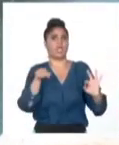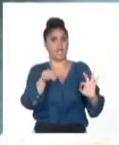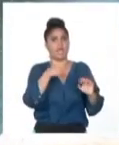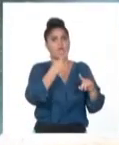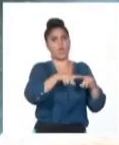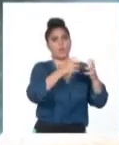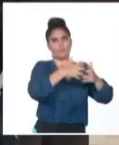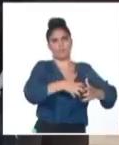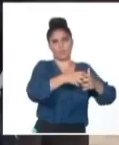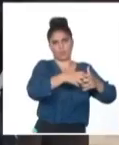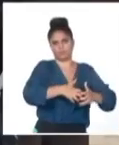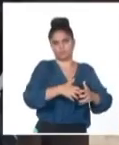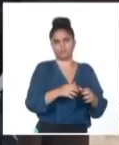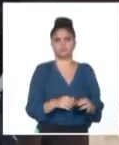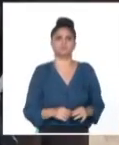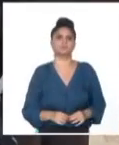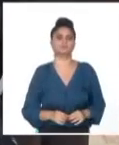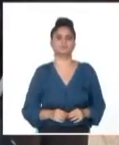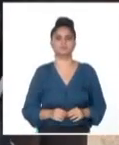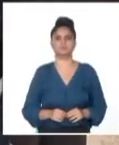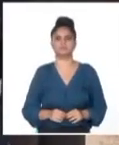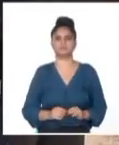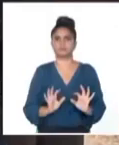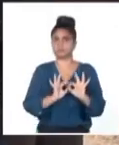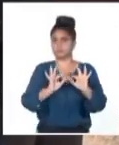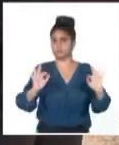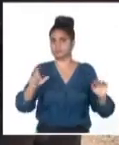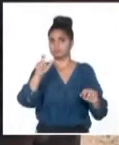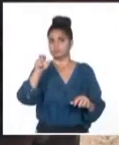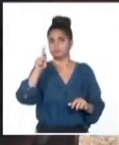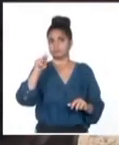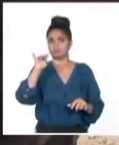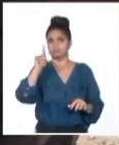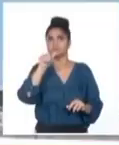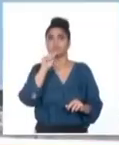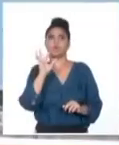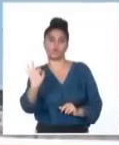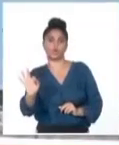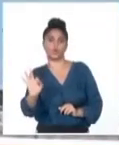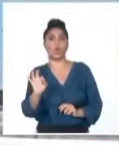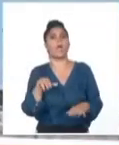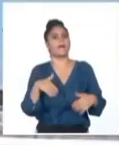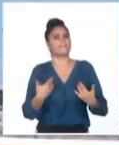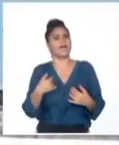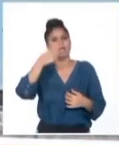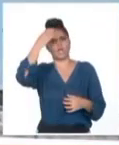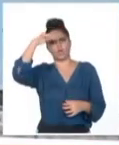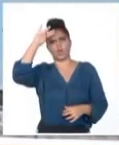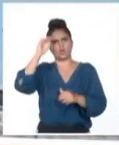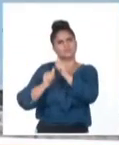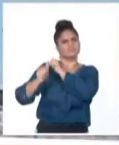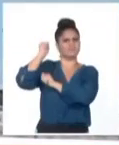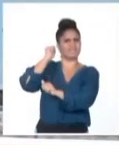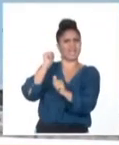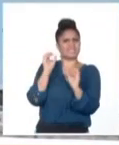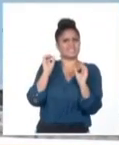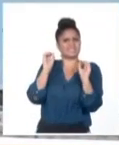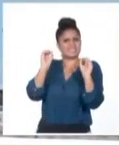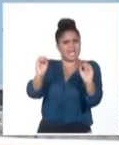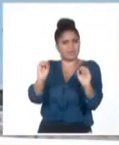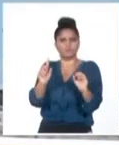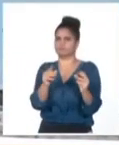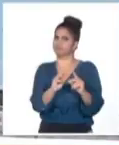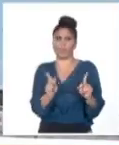crudo es parte de la estrategia para evitar que el país llegue a cero abastecimiento